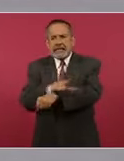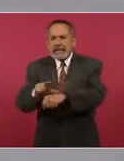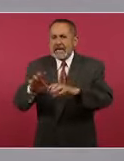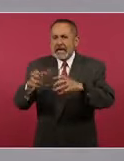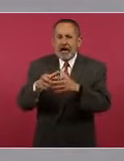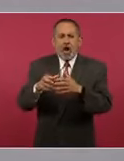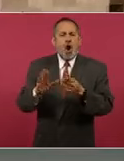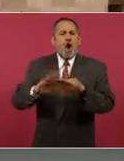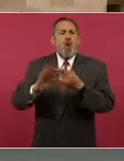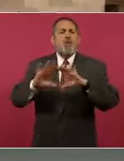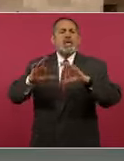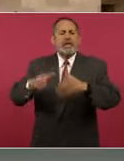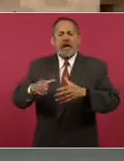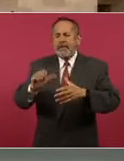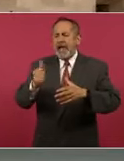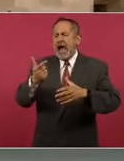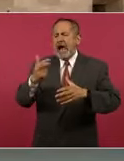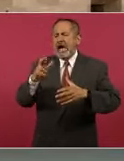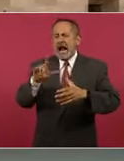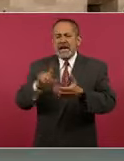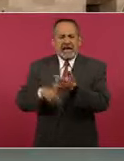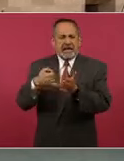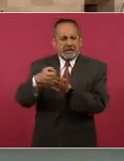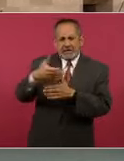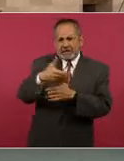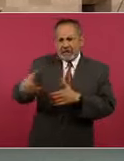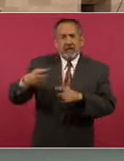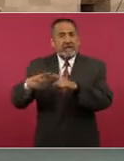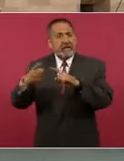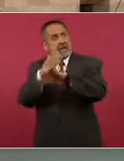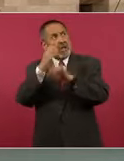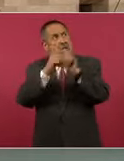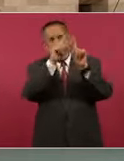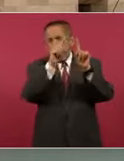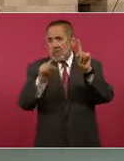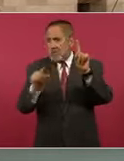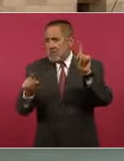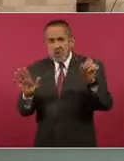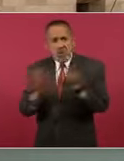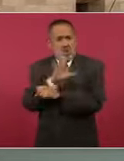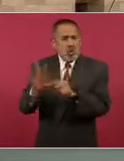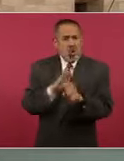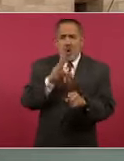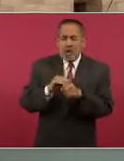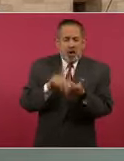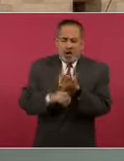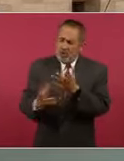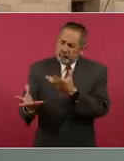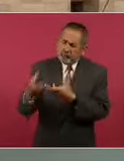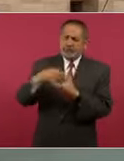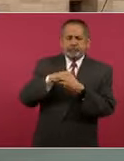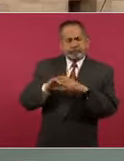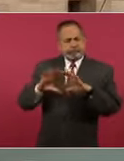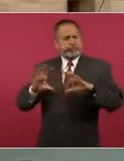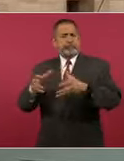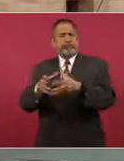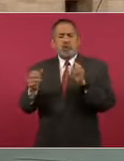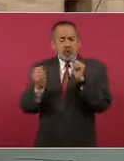comunidades agrarias en todos los estados del país y la integración de ellas con